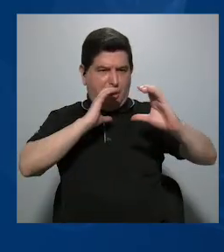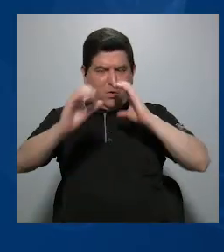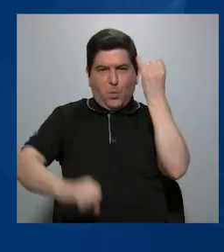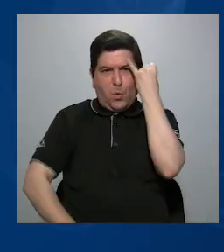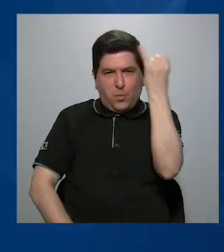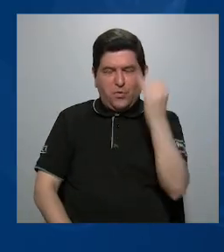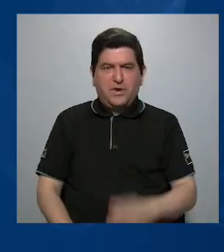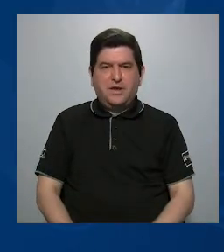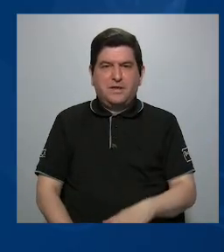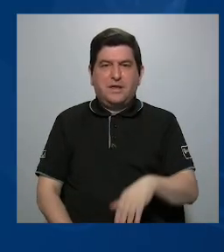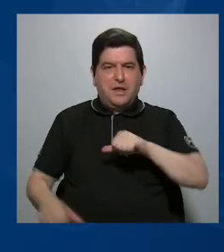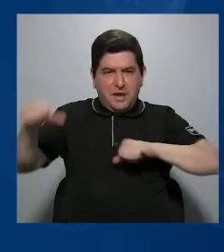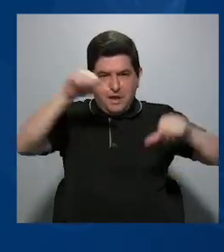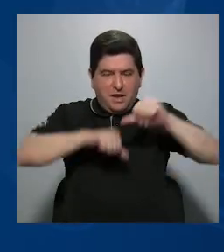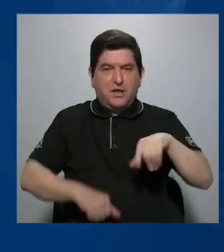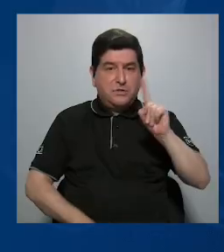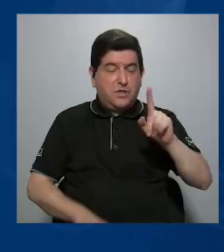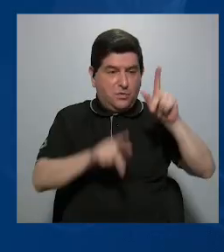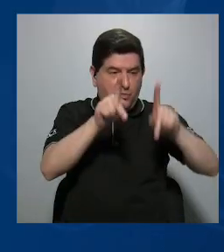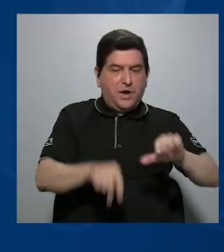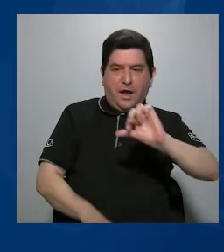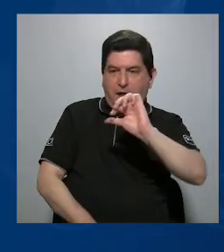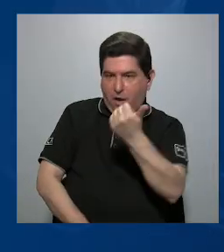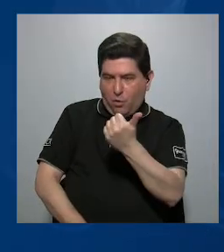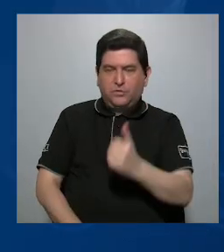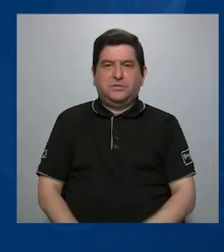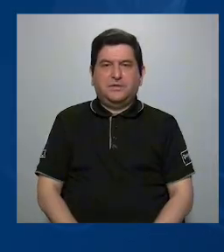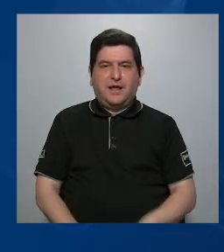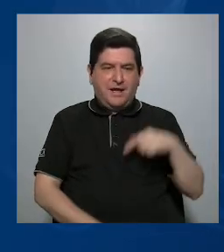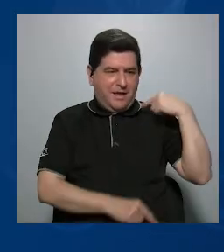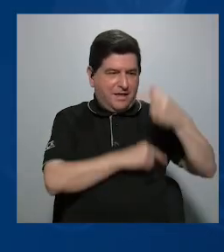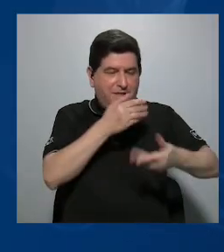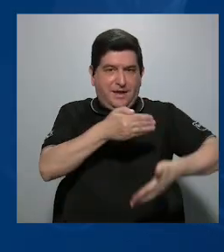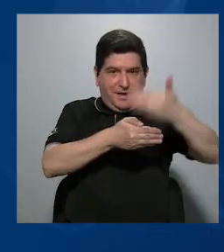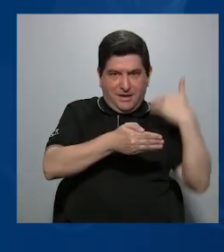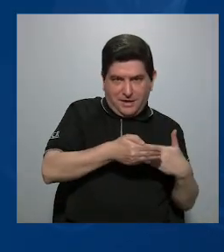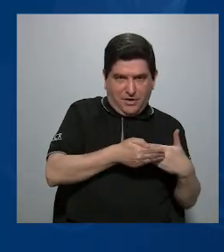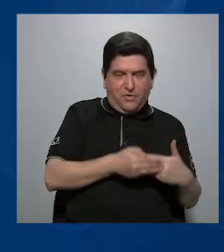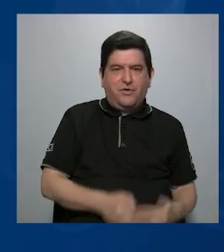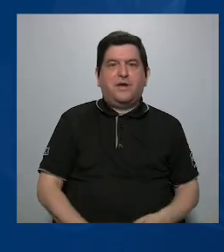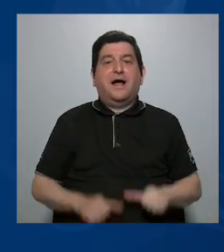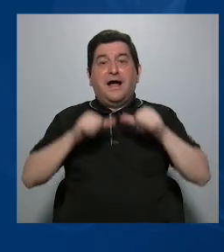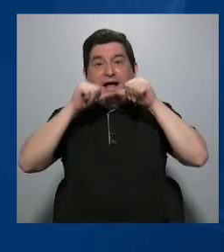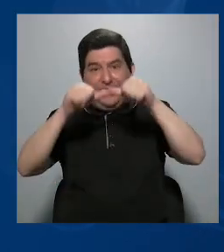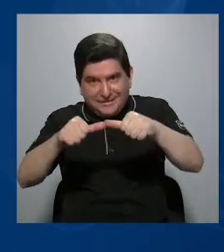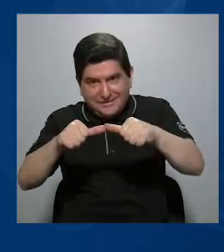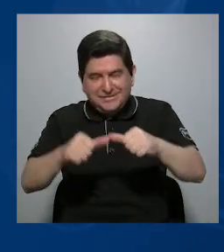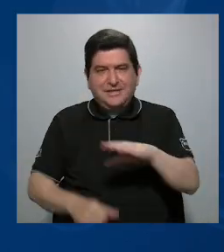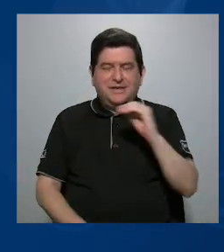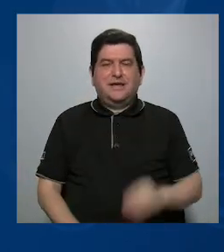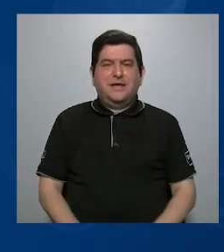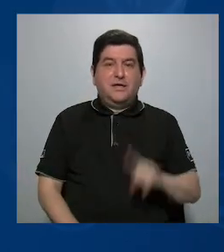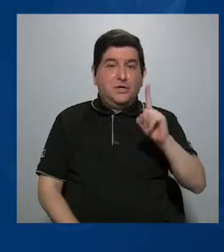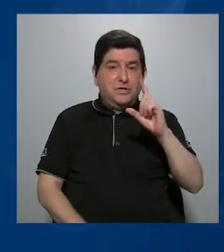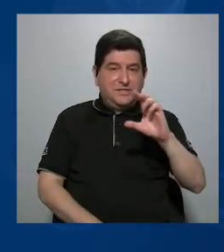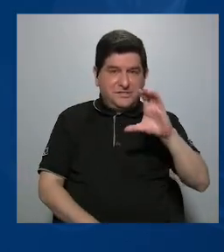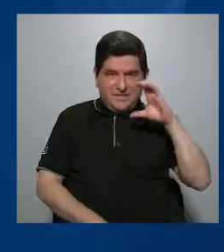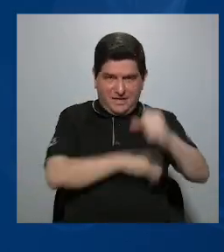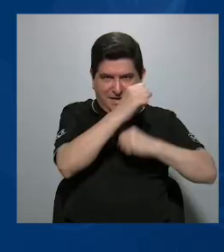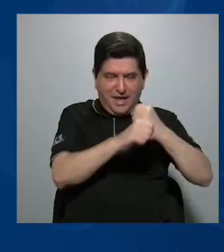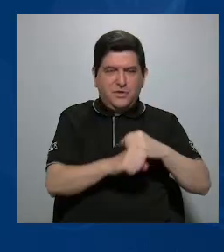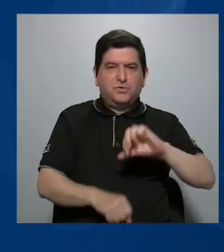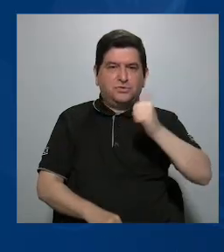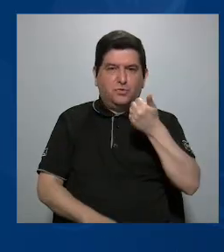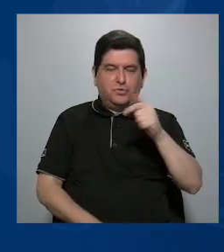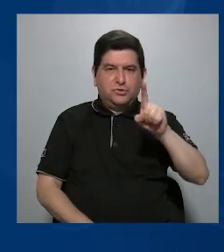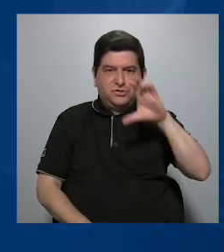de comunicar sus ideas y experimentos de un individuo a otro, de la generación anterior a la siguiente y de un siglo